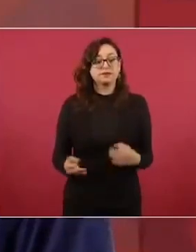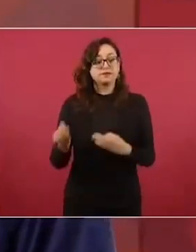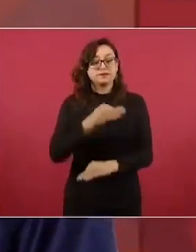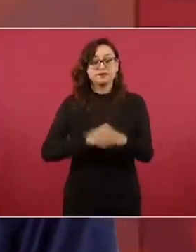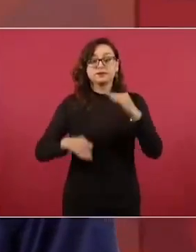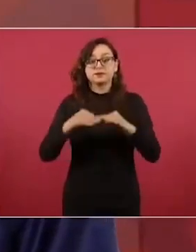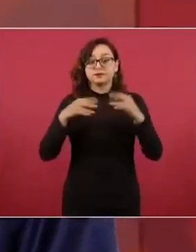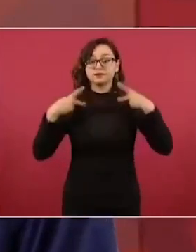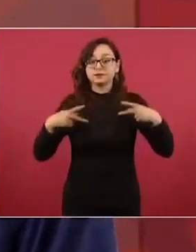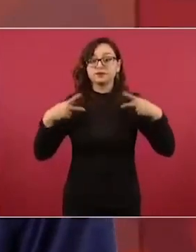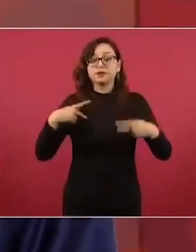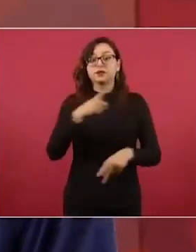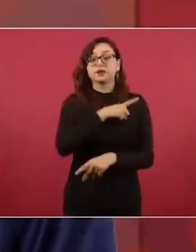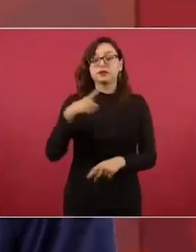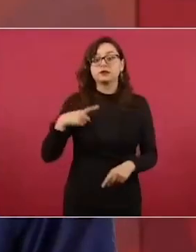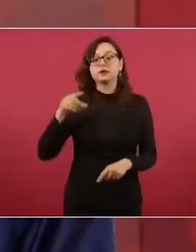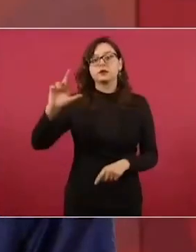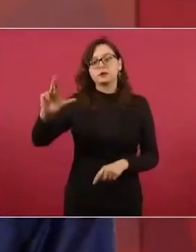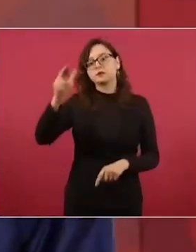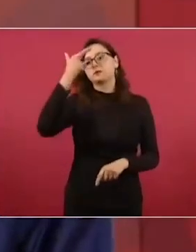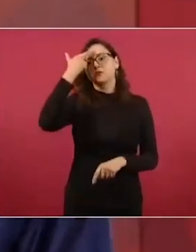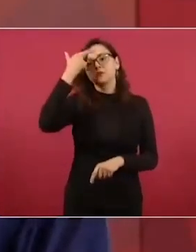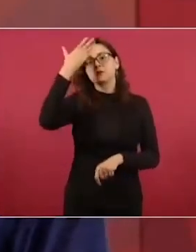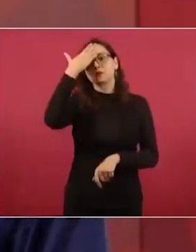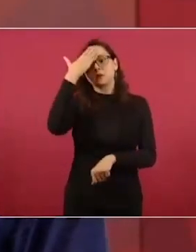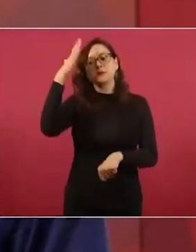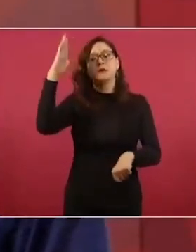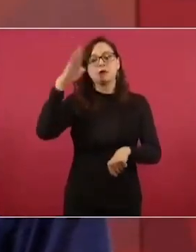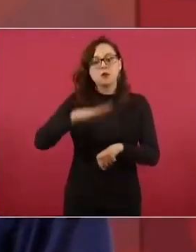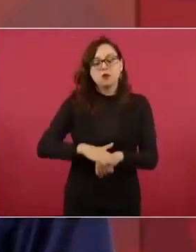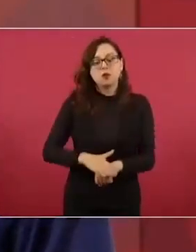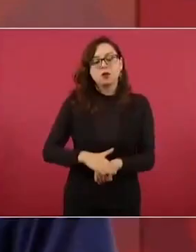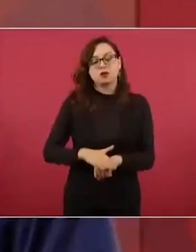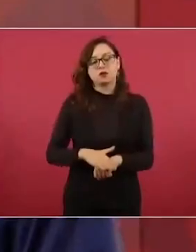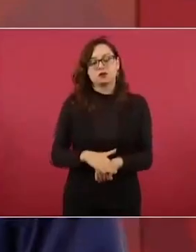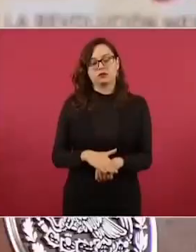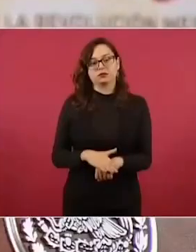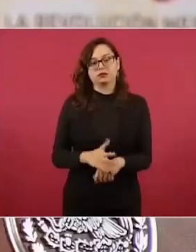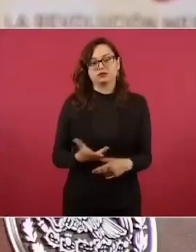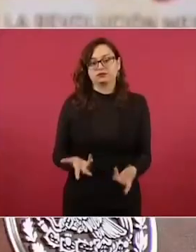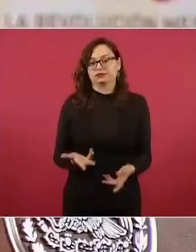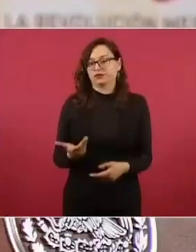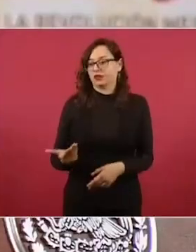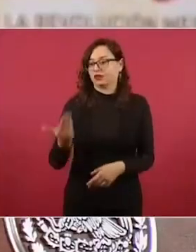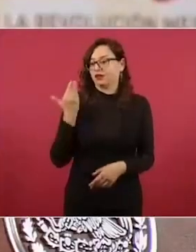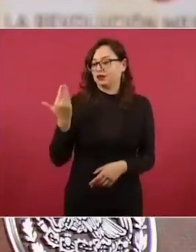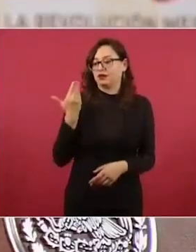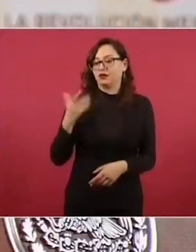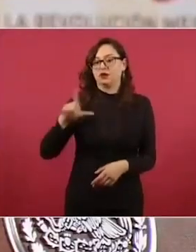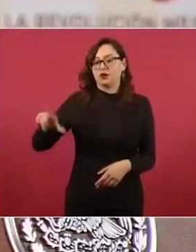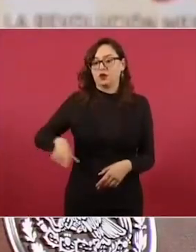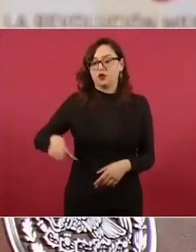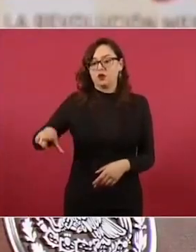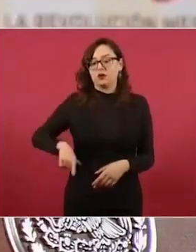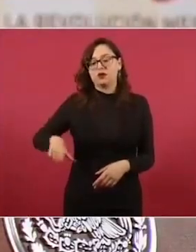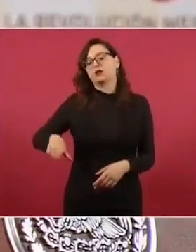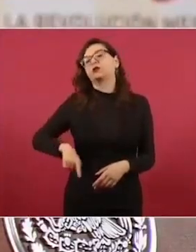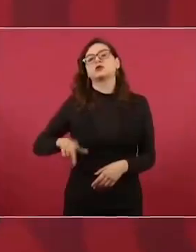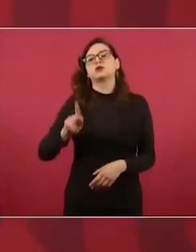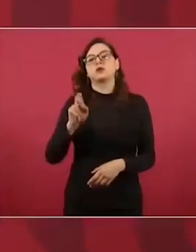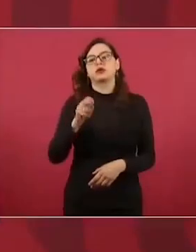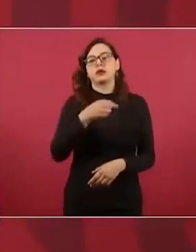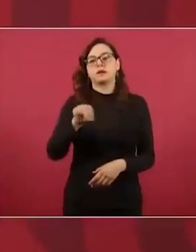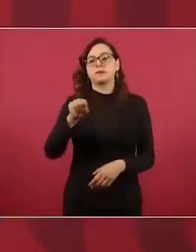que apenas en el gobierno anterior y esa era la mentalidad